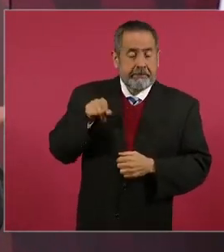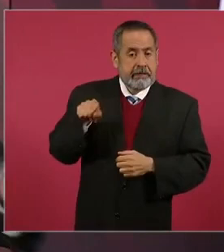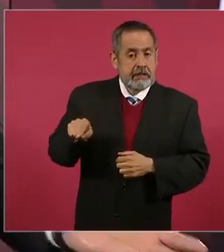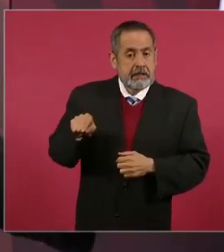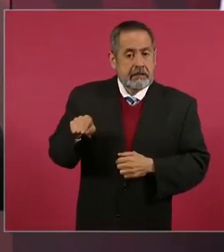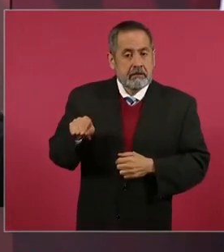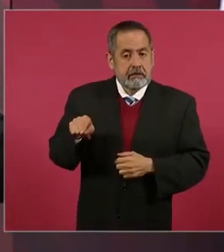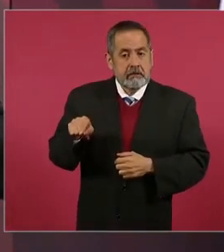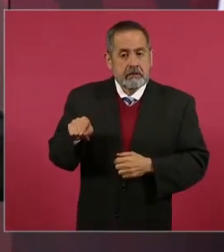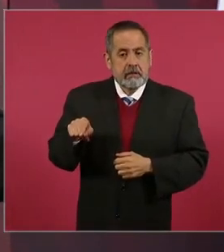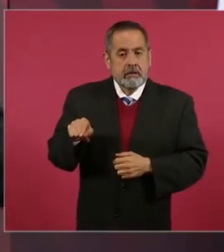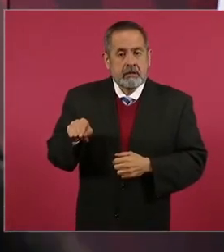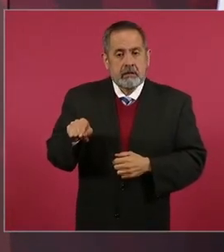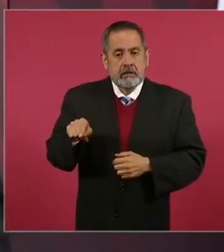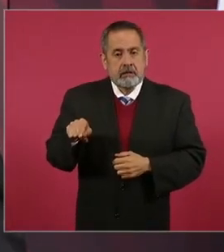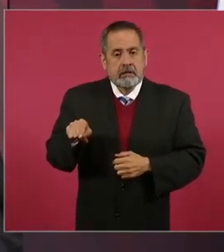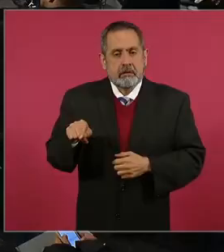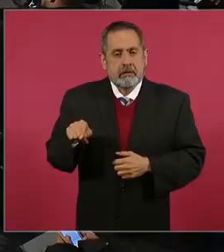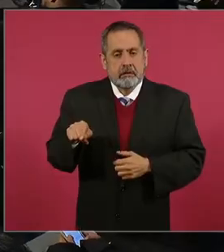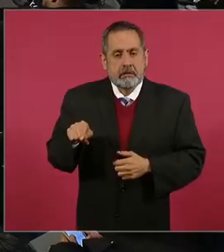de